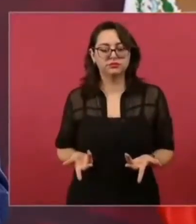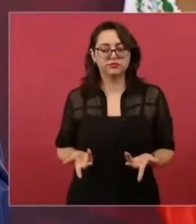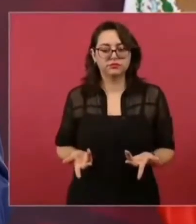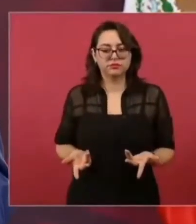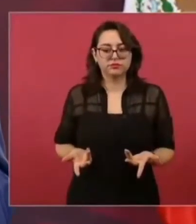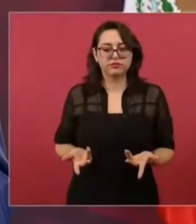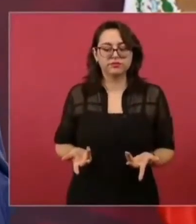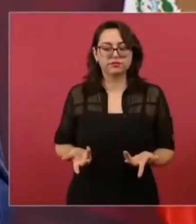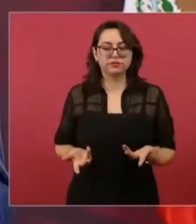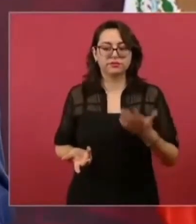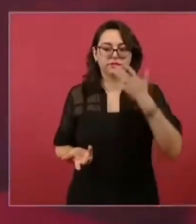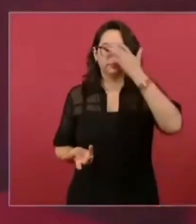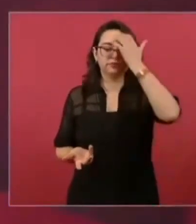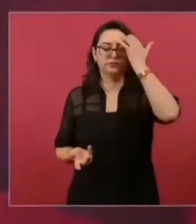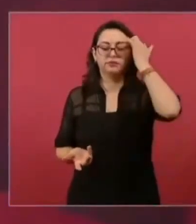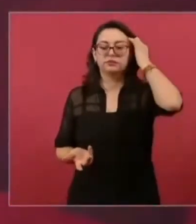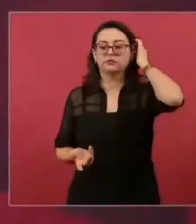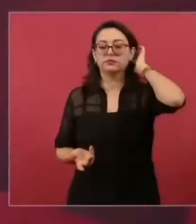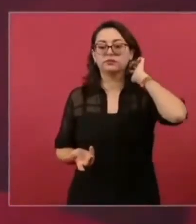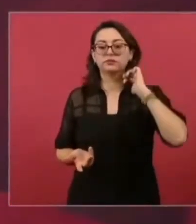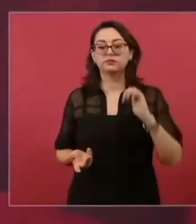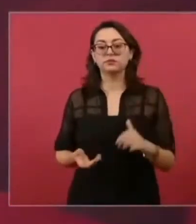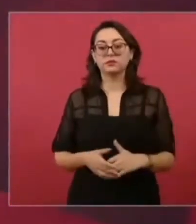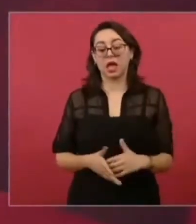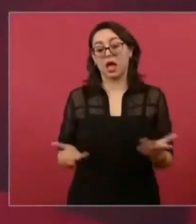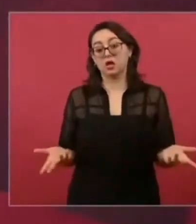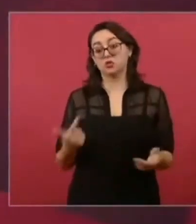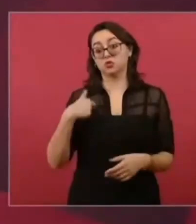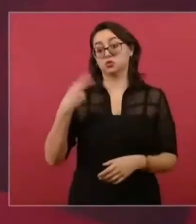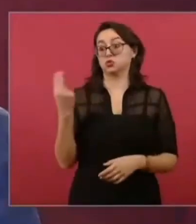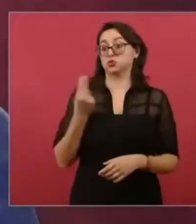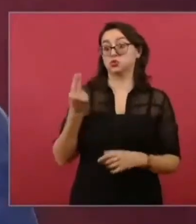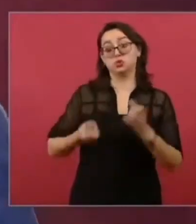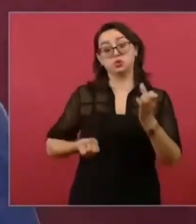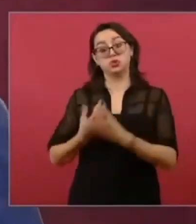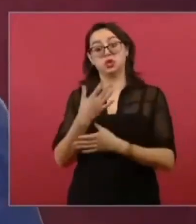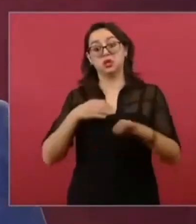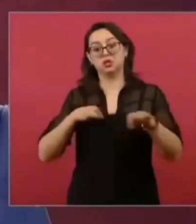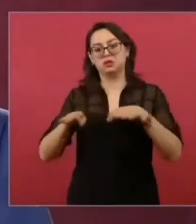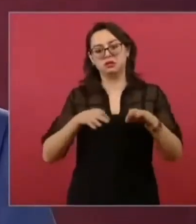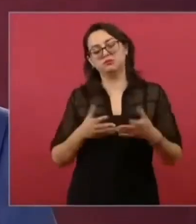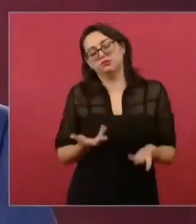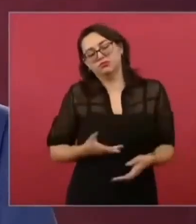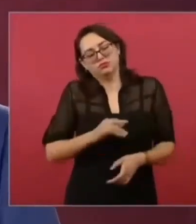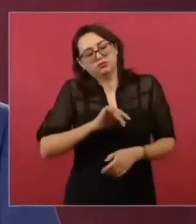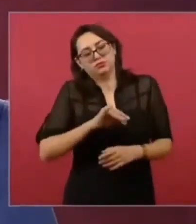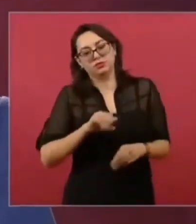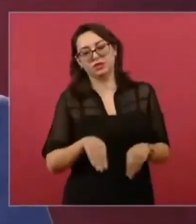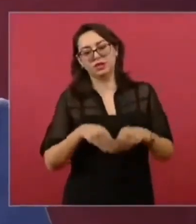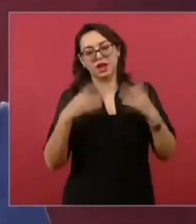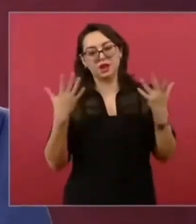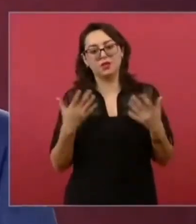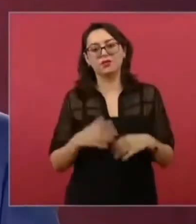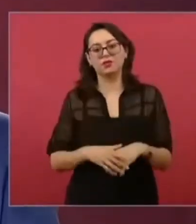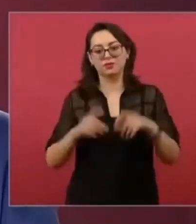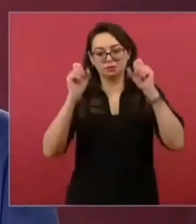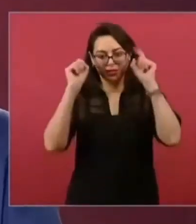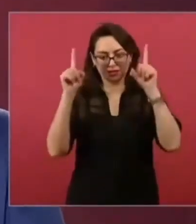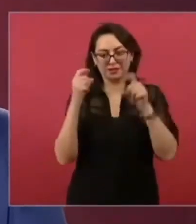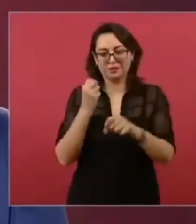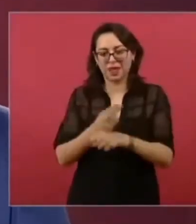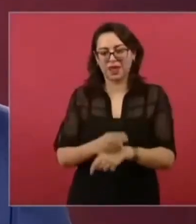Y van a decir, sí, y no voy a salir a trabajar. Sí, sí se puede. Hay que levantarse más temprano.